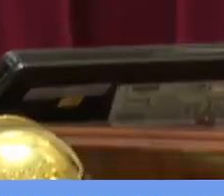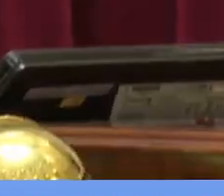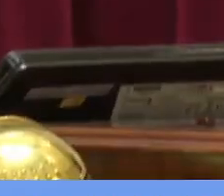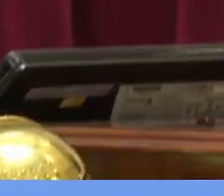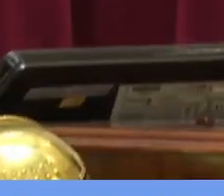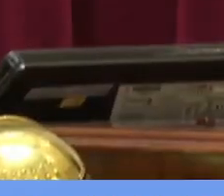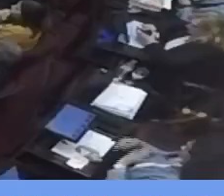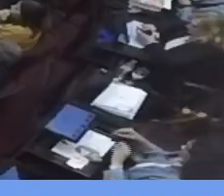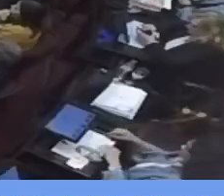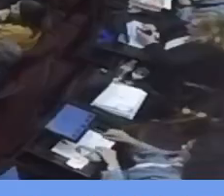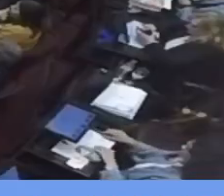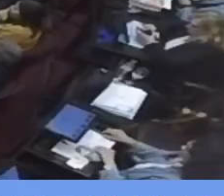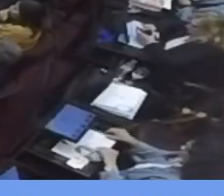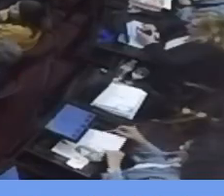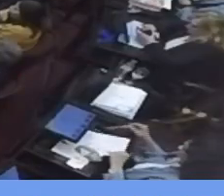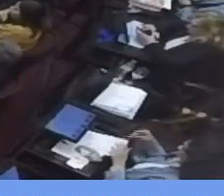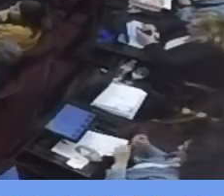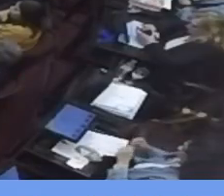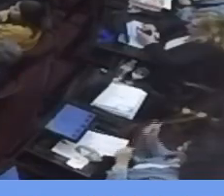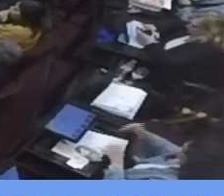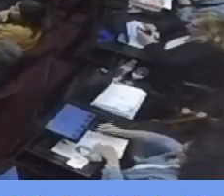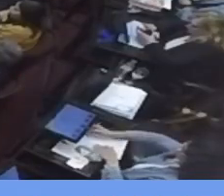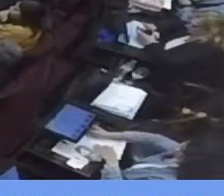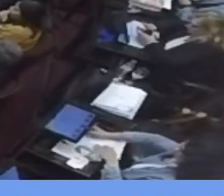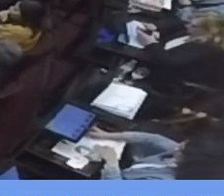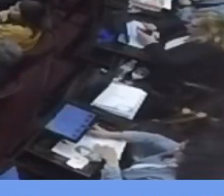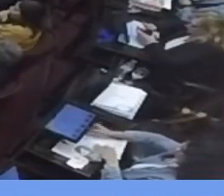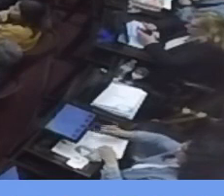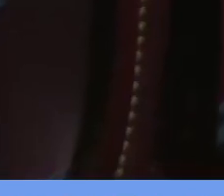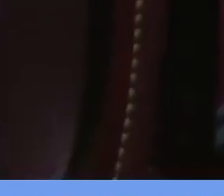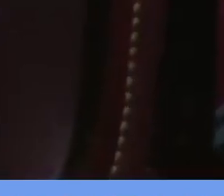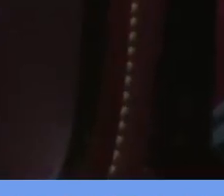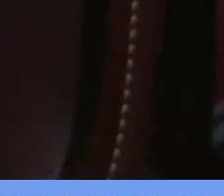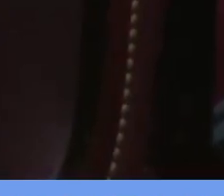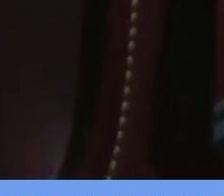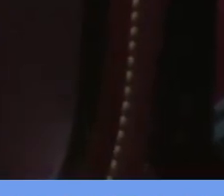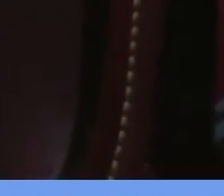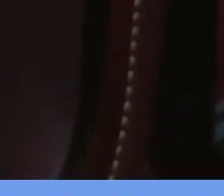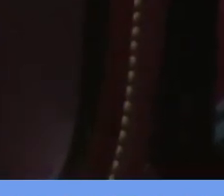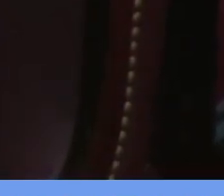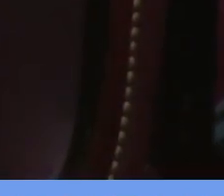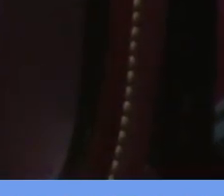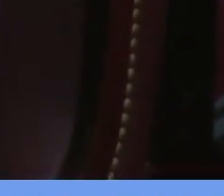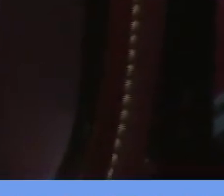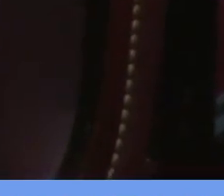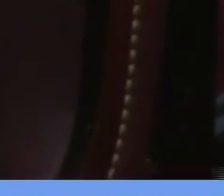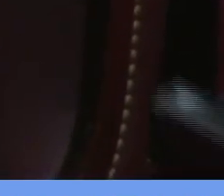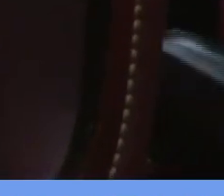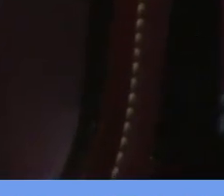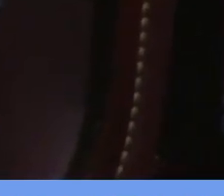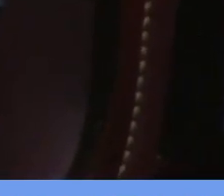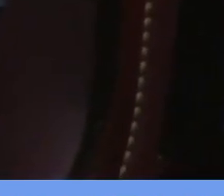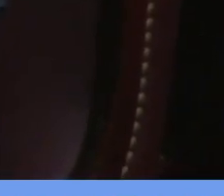Sí señor presidenta rápido y concreto quiero decir que el proyecto que presente de ninguna manera se